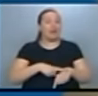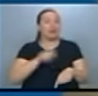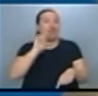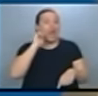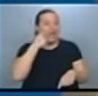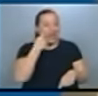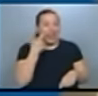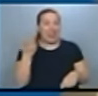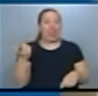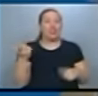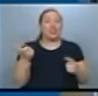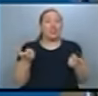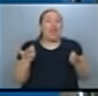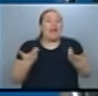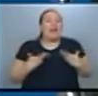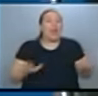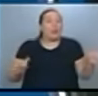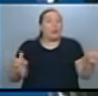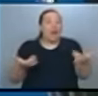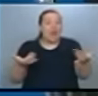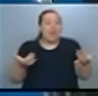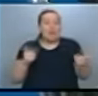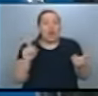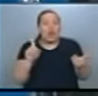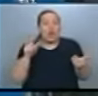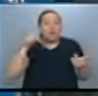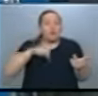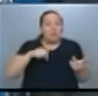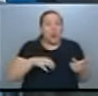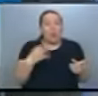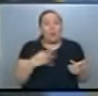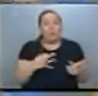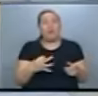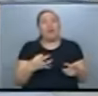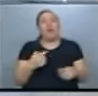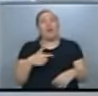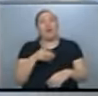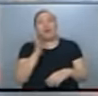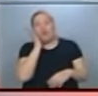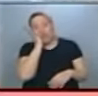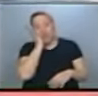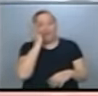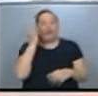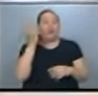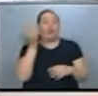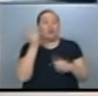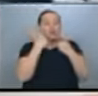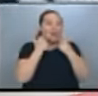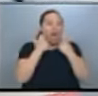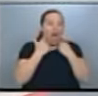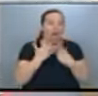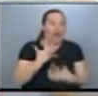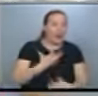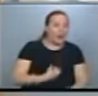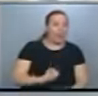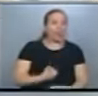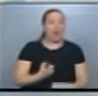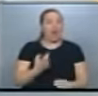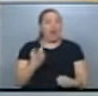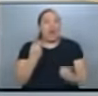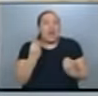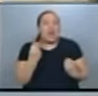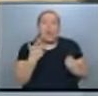maravilloso que le da la naturaleza y no estar probablemente tirada en una cama, llorando, angustiada, viendo a ver qué es lo que se dice